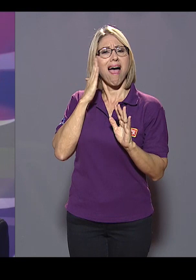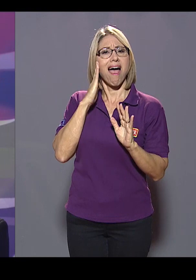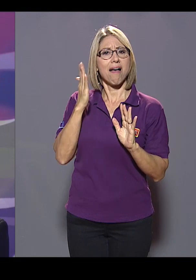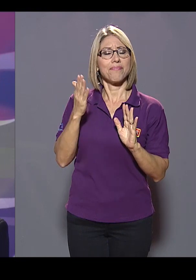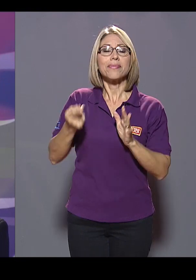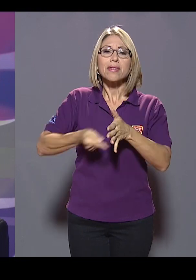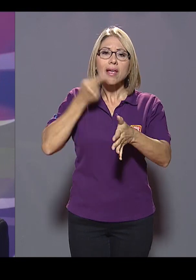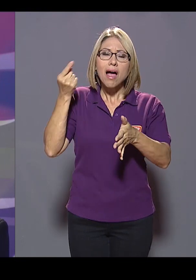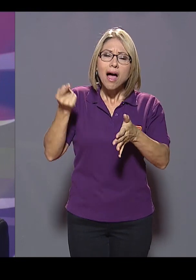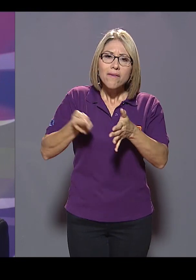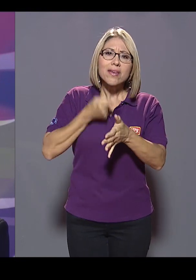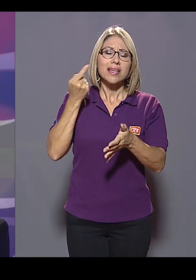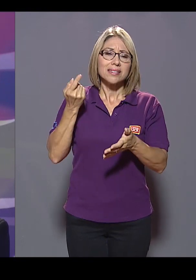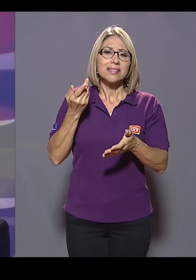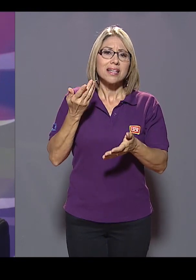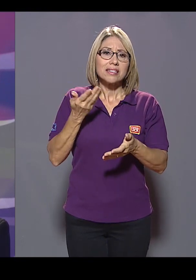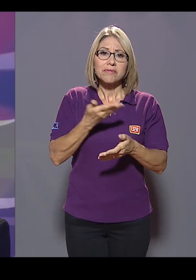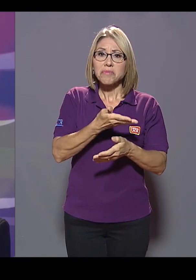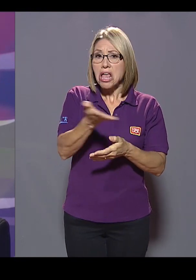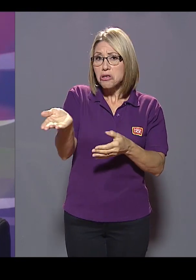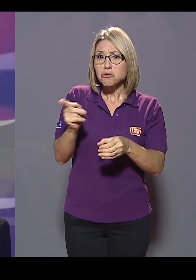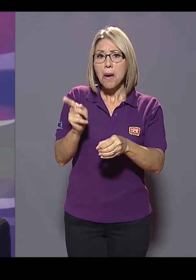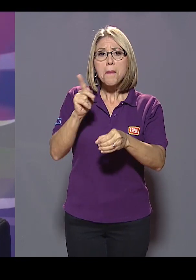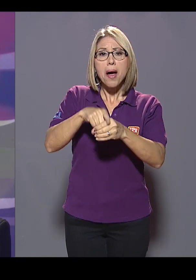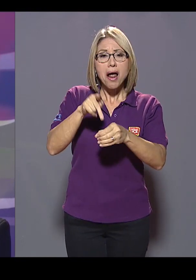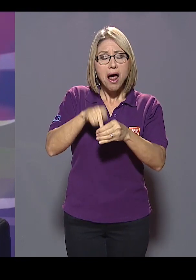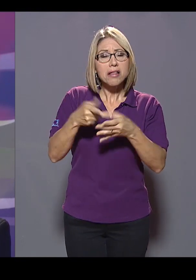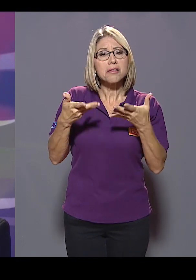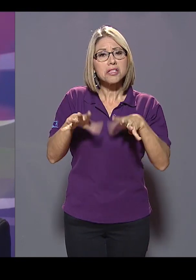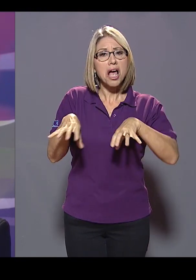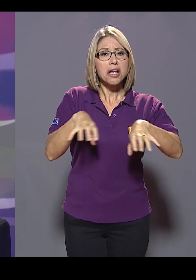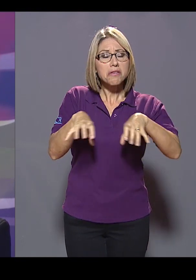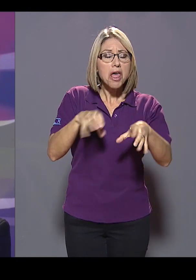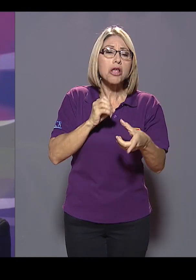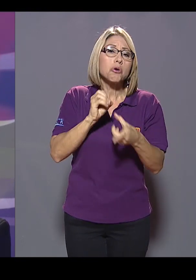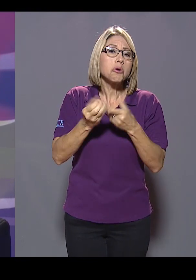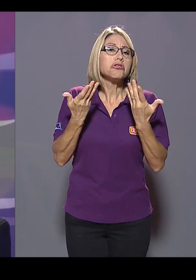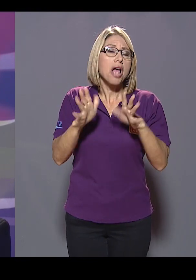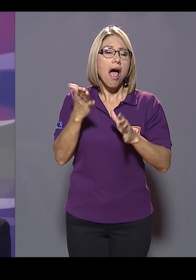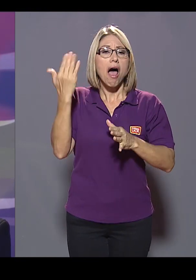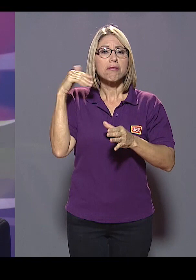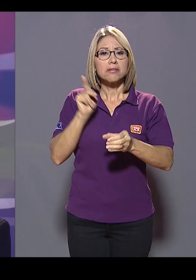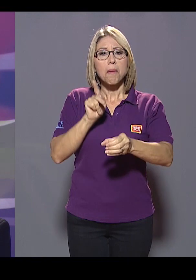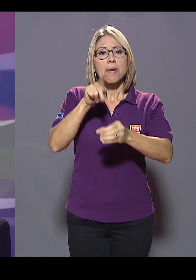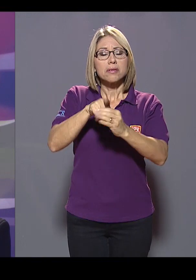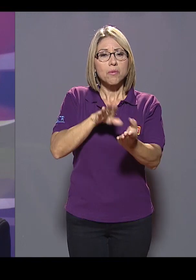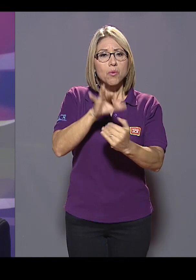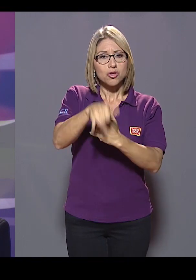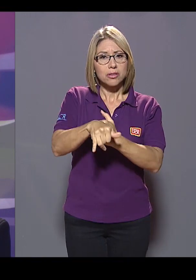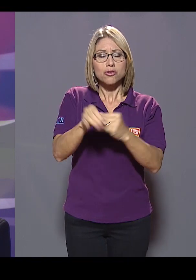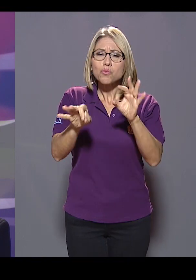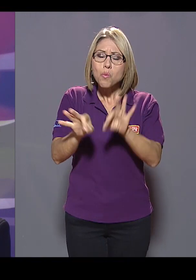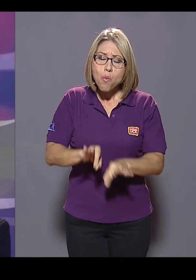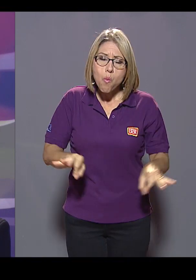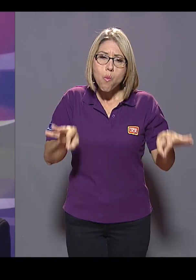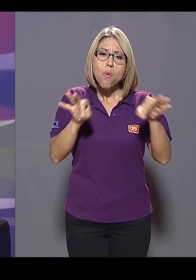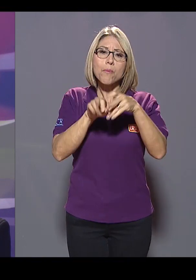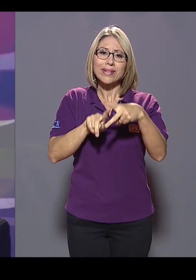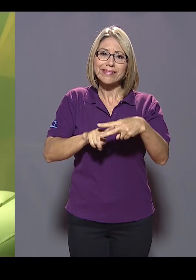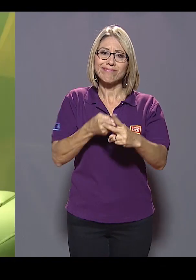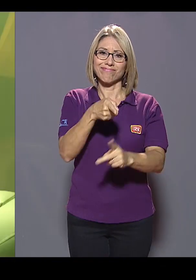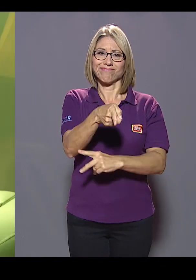han participado en distintos tipos de actividades o de proyectos. Entonces es muy importante comenzar por